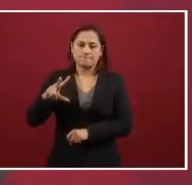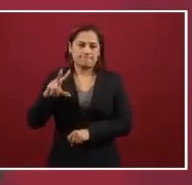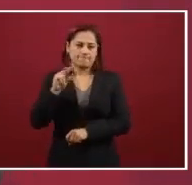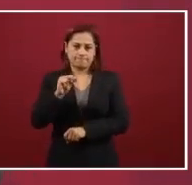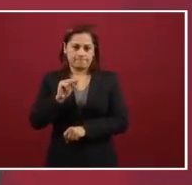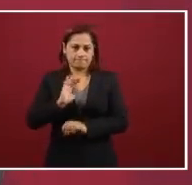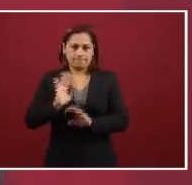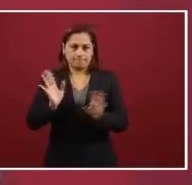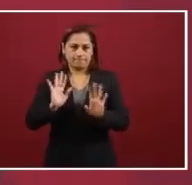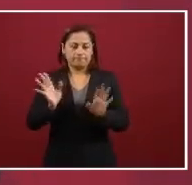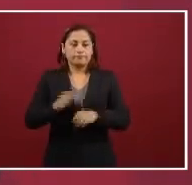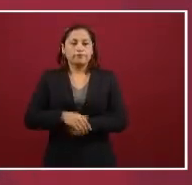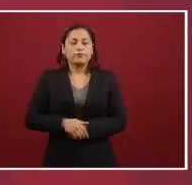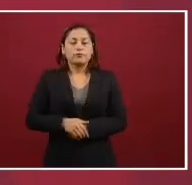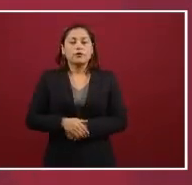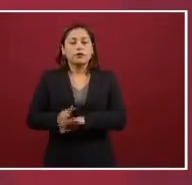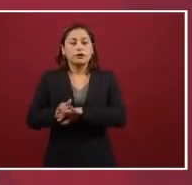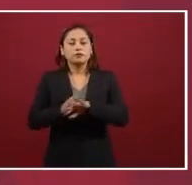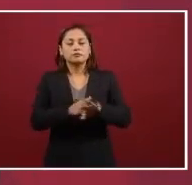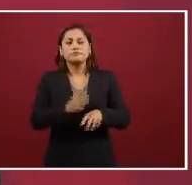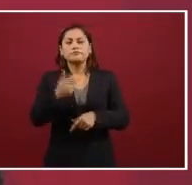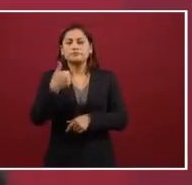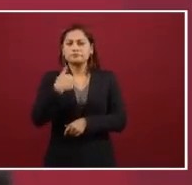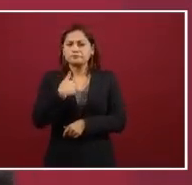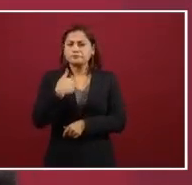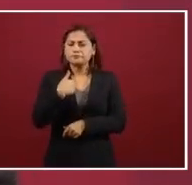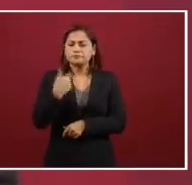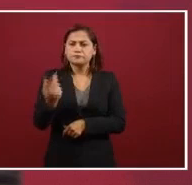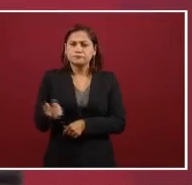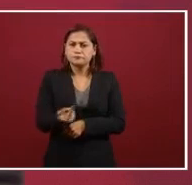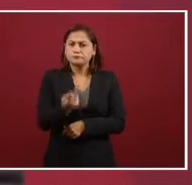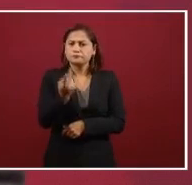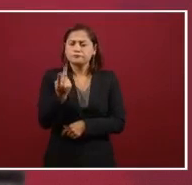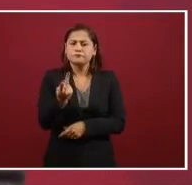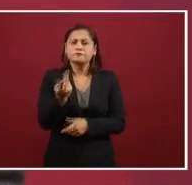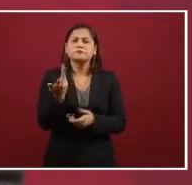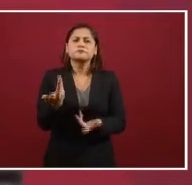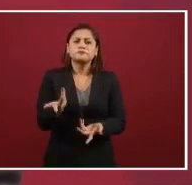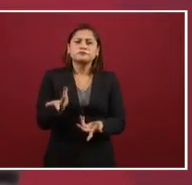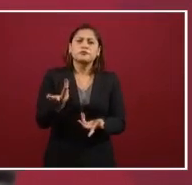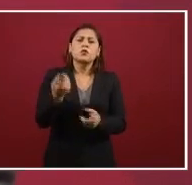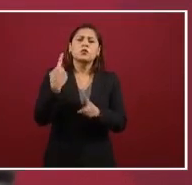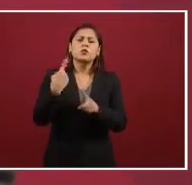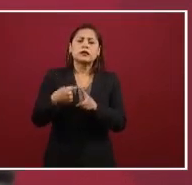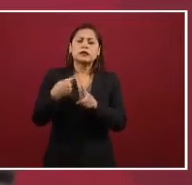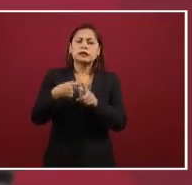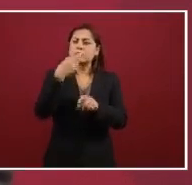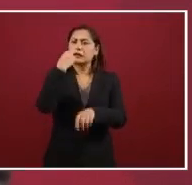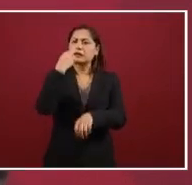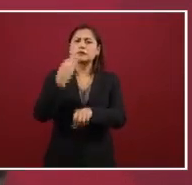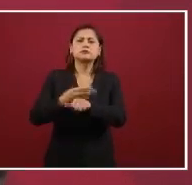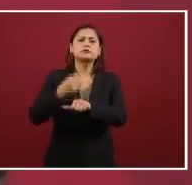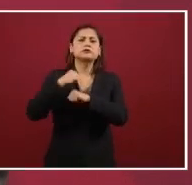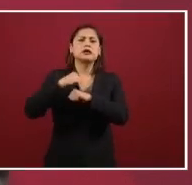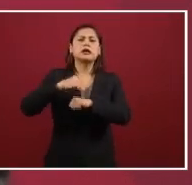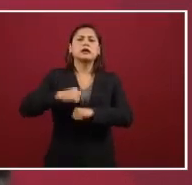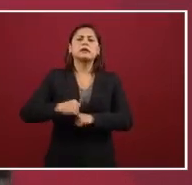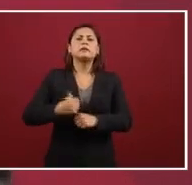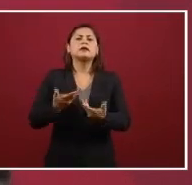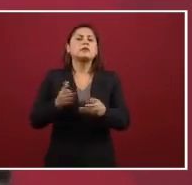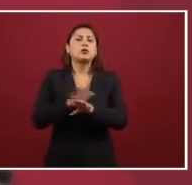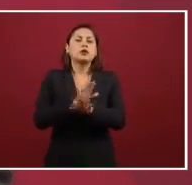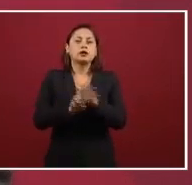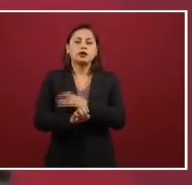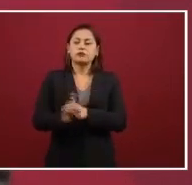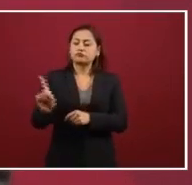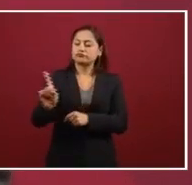¿quién tiene que llevar a cabo la acción directa cuando tienes que hablar con un migrante y